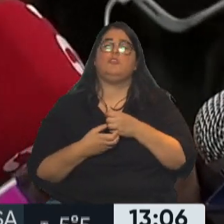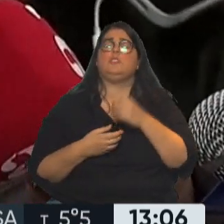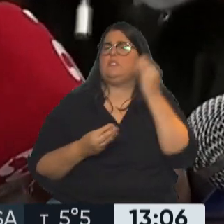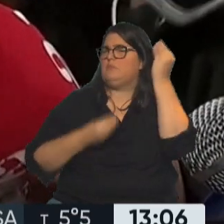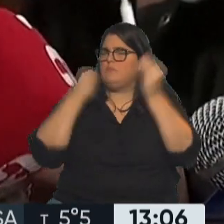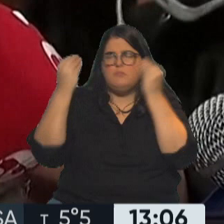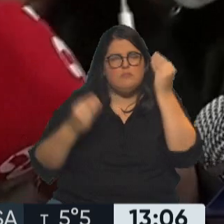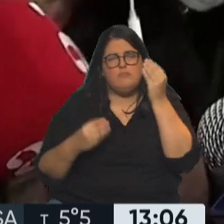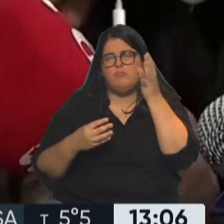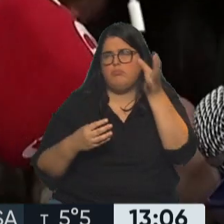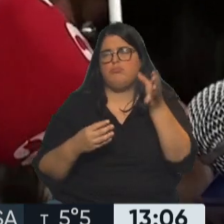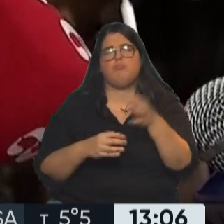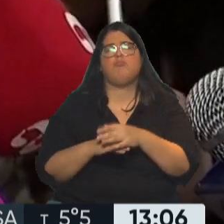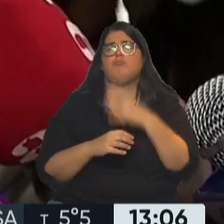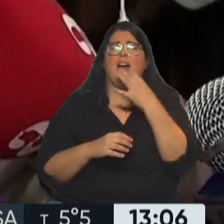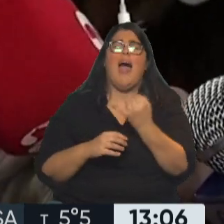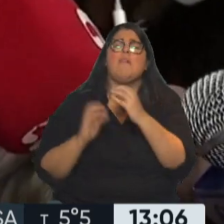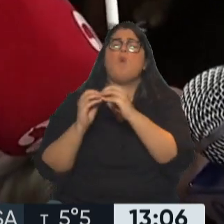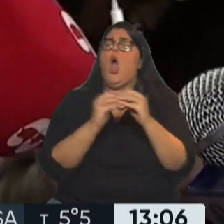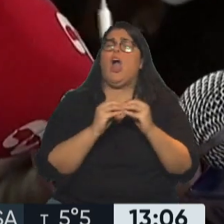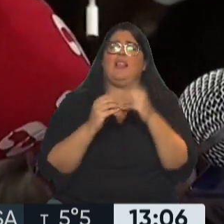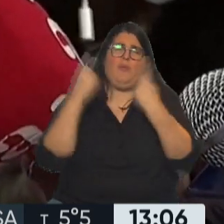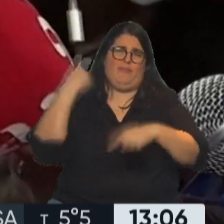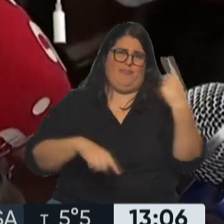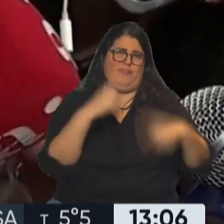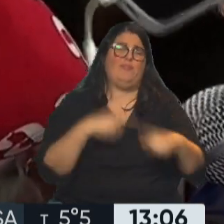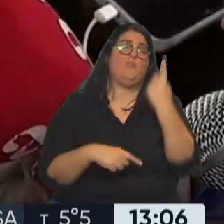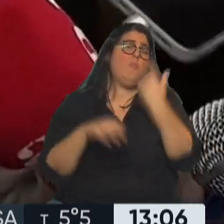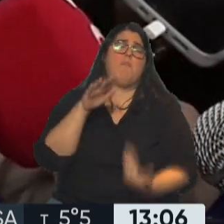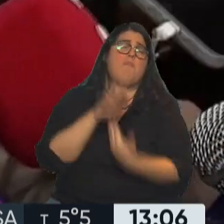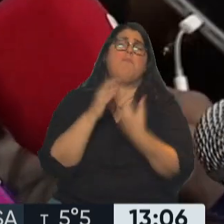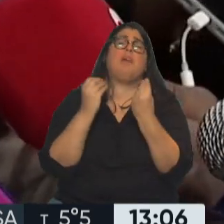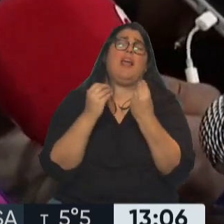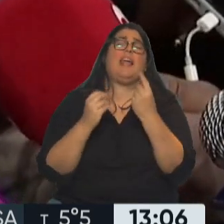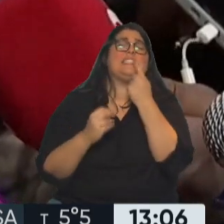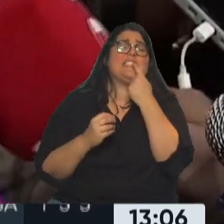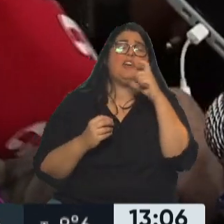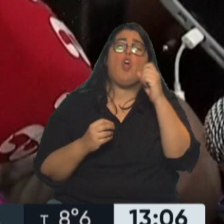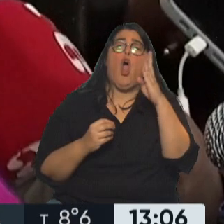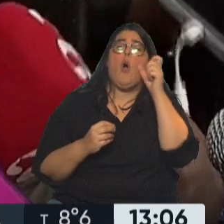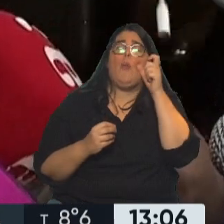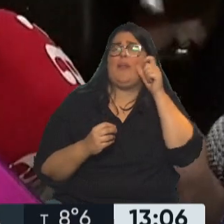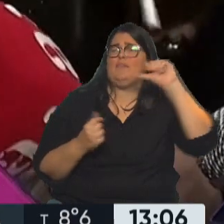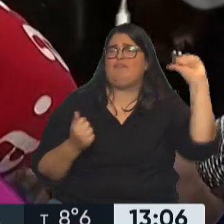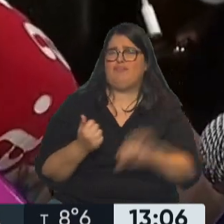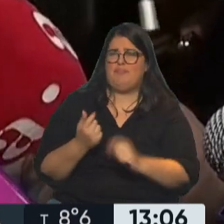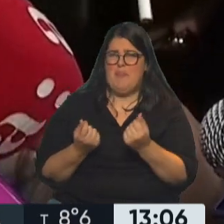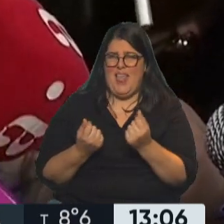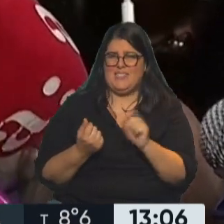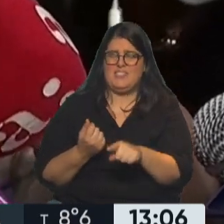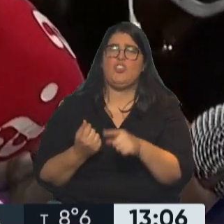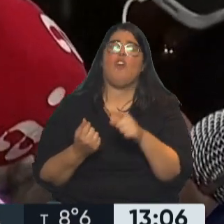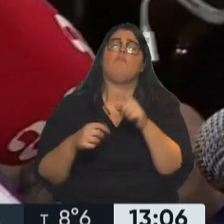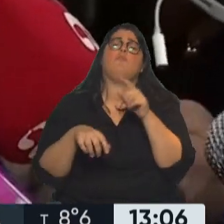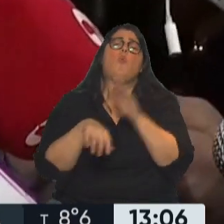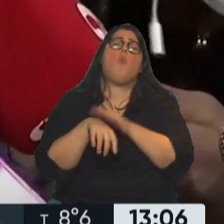preocupante. Acá hay diferentes causas. Una de las principales es la baja del precio del cobre, producto de 2 factores que son